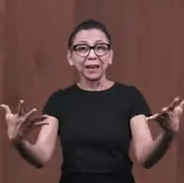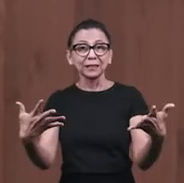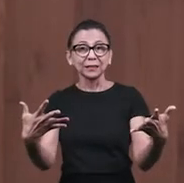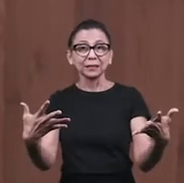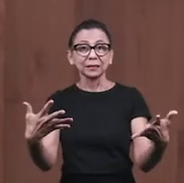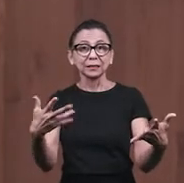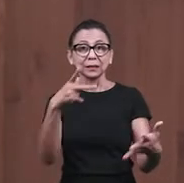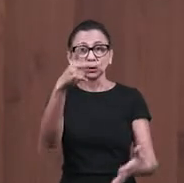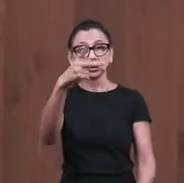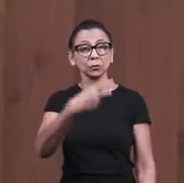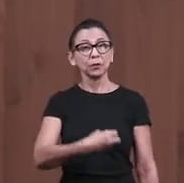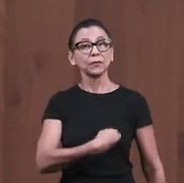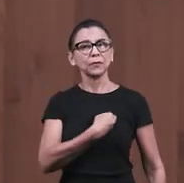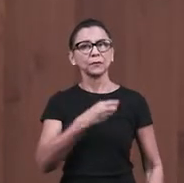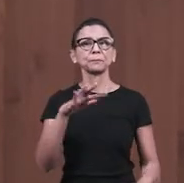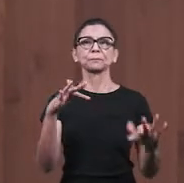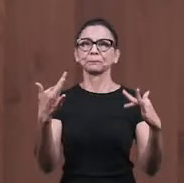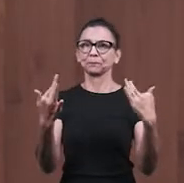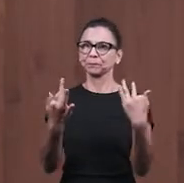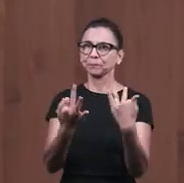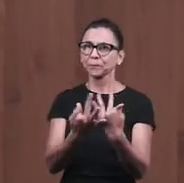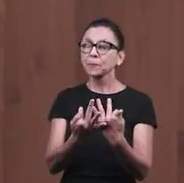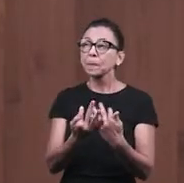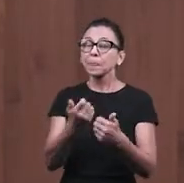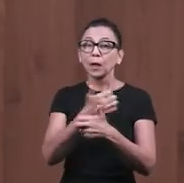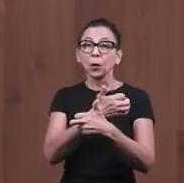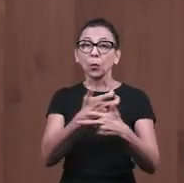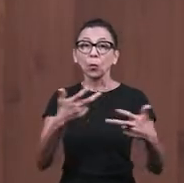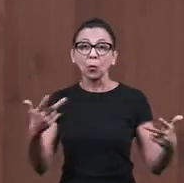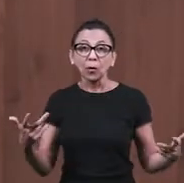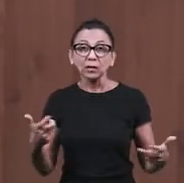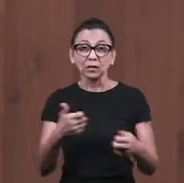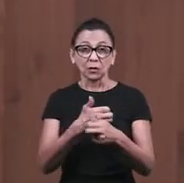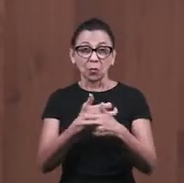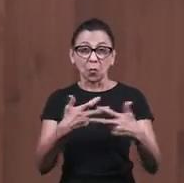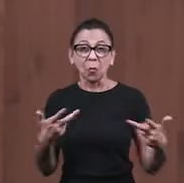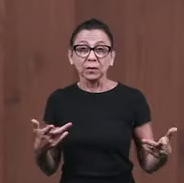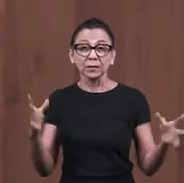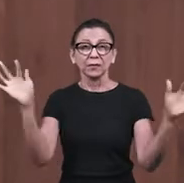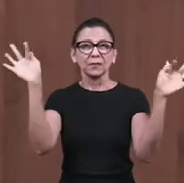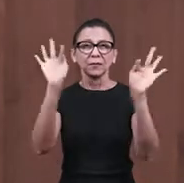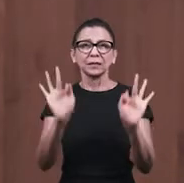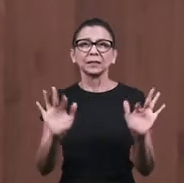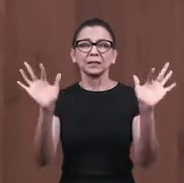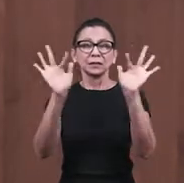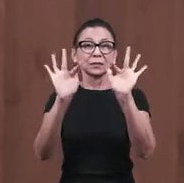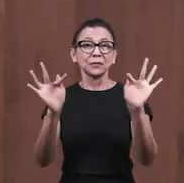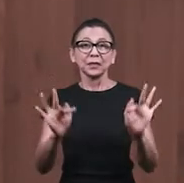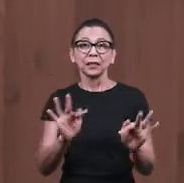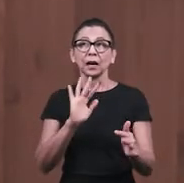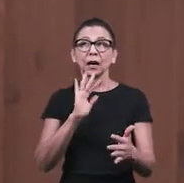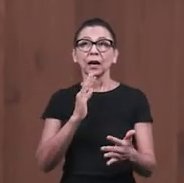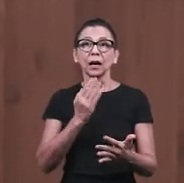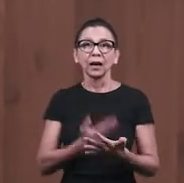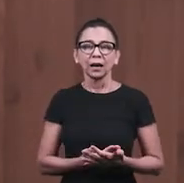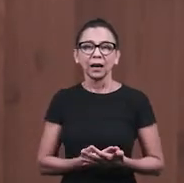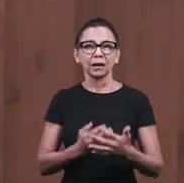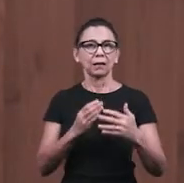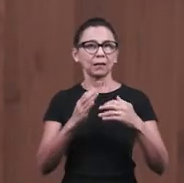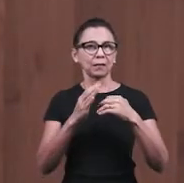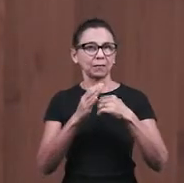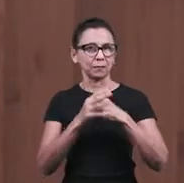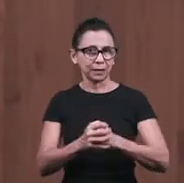y en la vida de tu familia. Cosas que te van a dejar muy, muy feliz. Amén. Vamos a cantar el